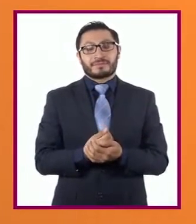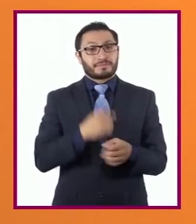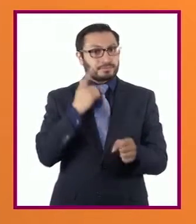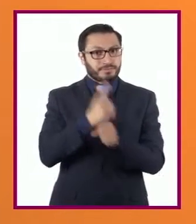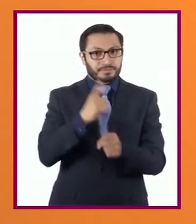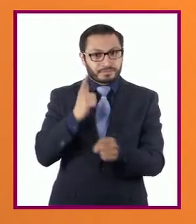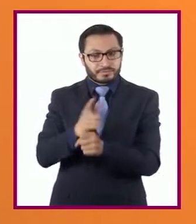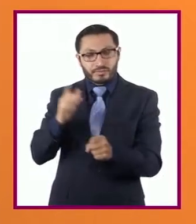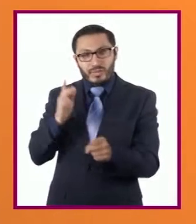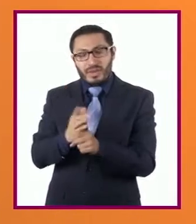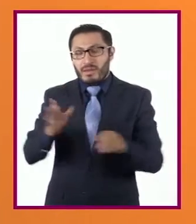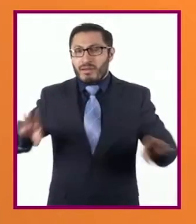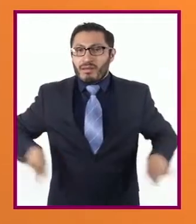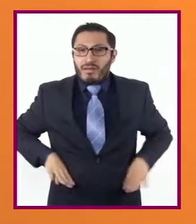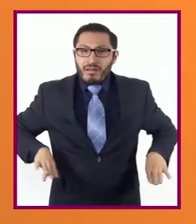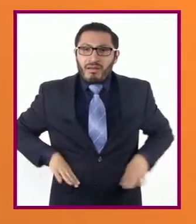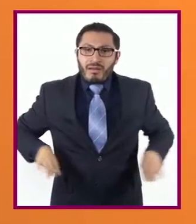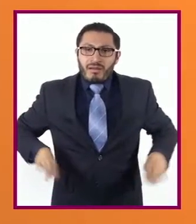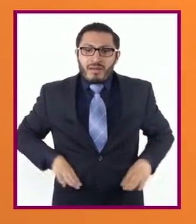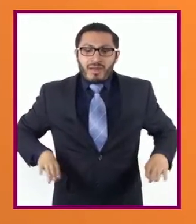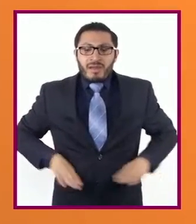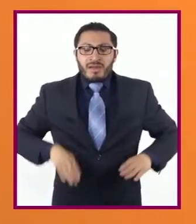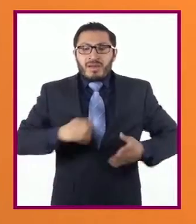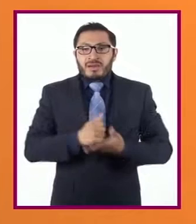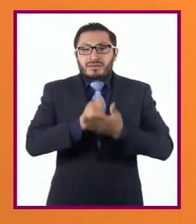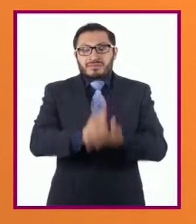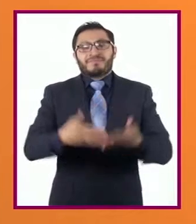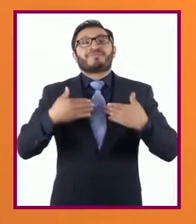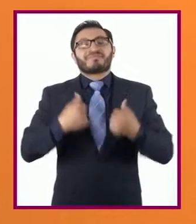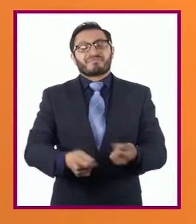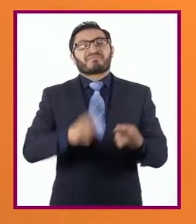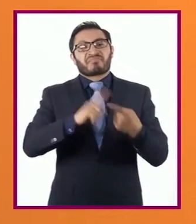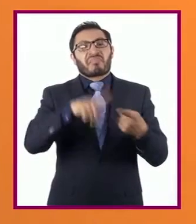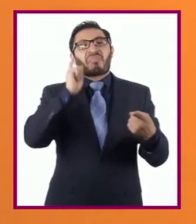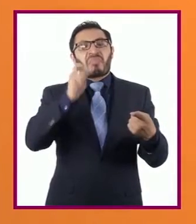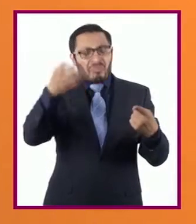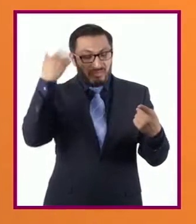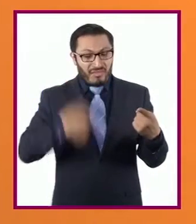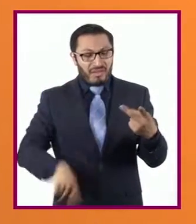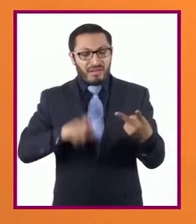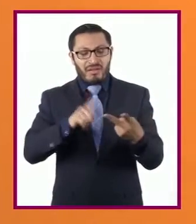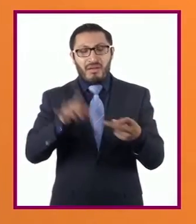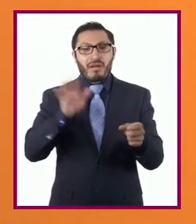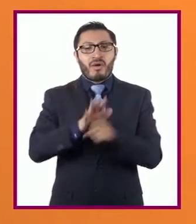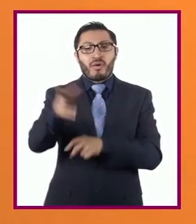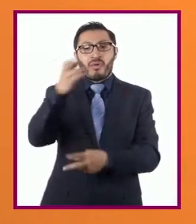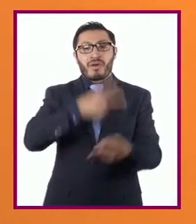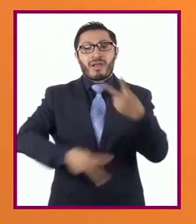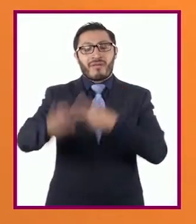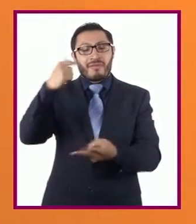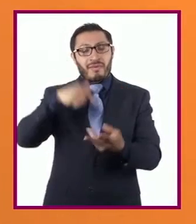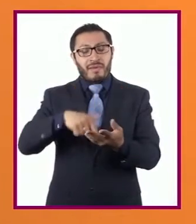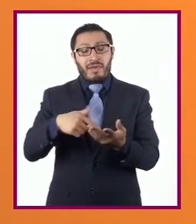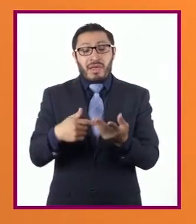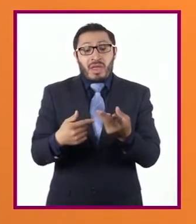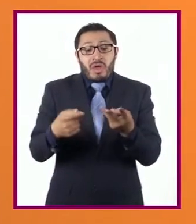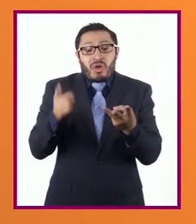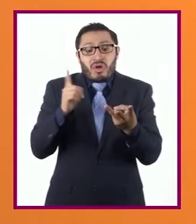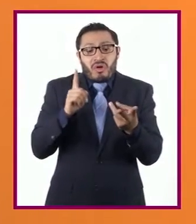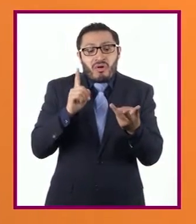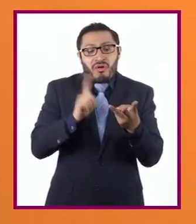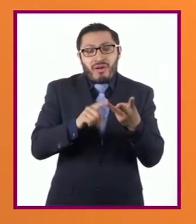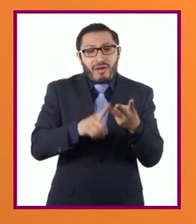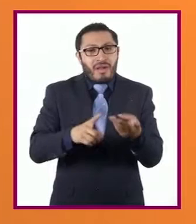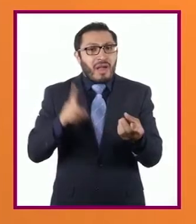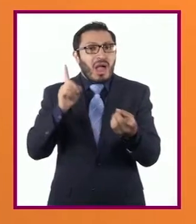Identificaremos elementos que nos ayuden a responder las preguntas ¿quién soy?, ¿de dónde vengo?, ¿a dónde voy?, ¿para